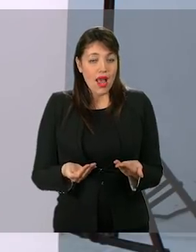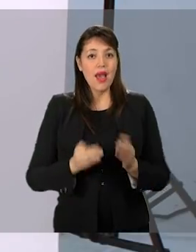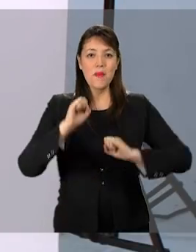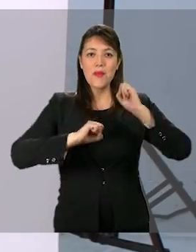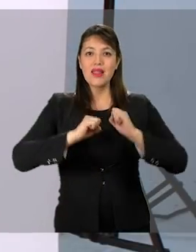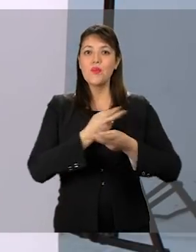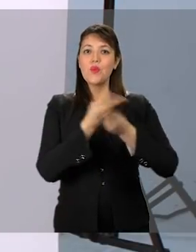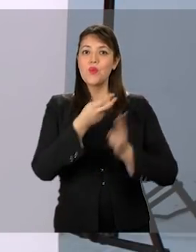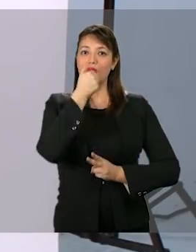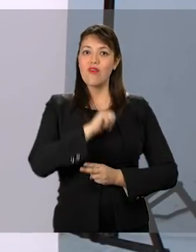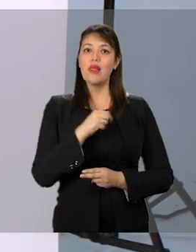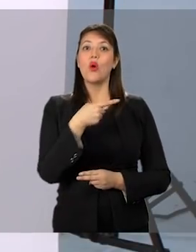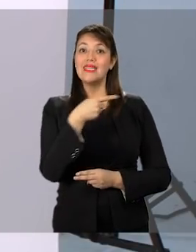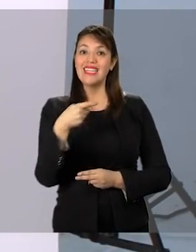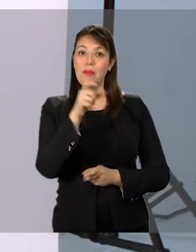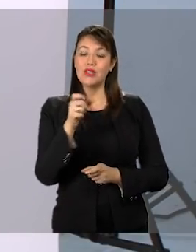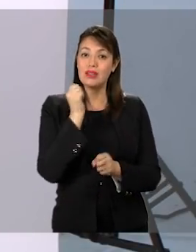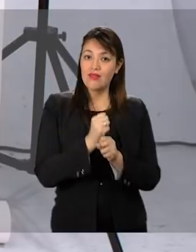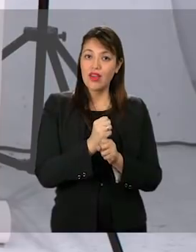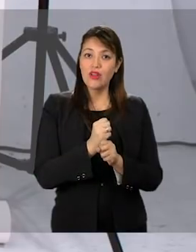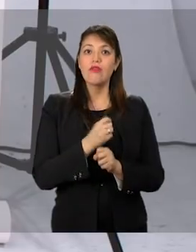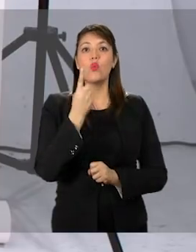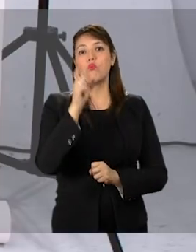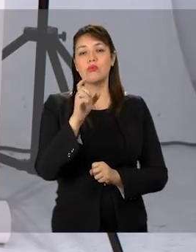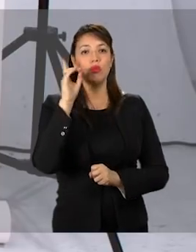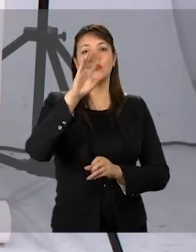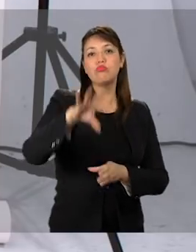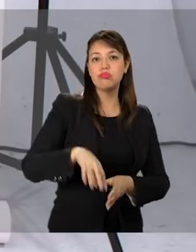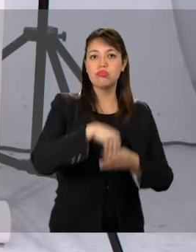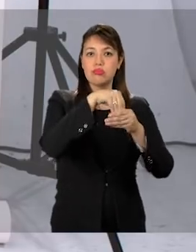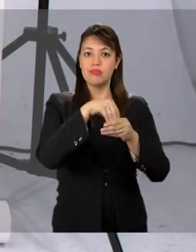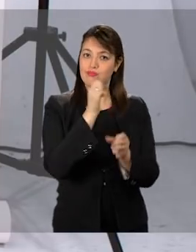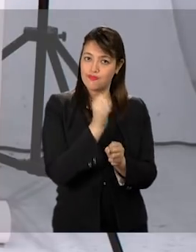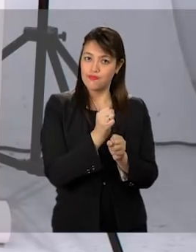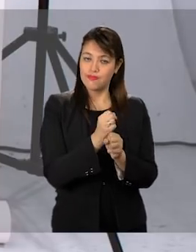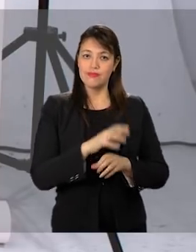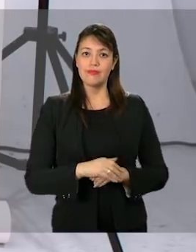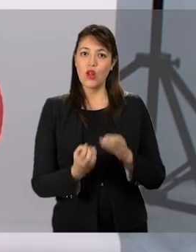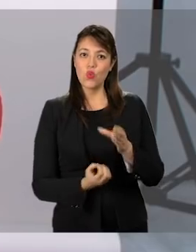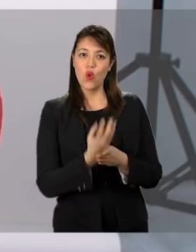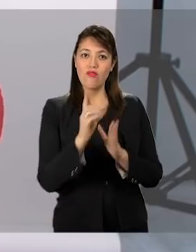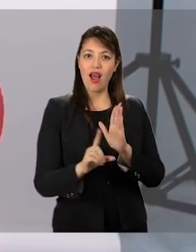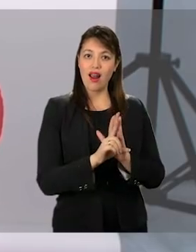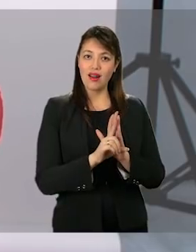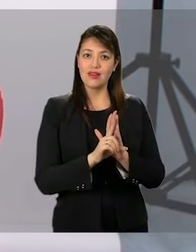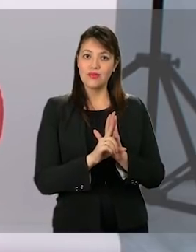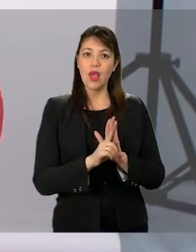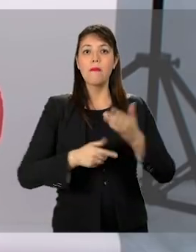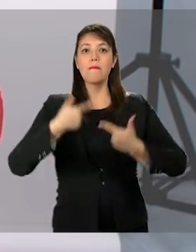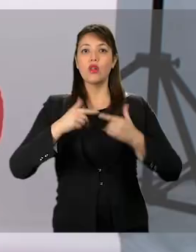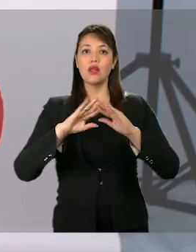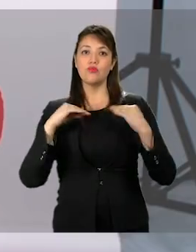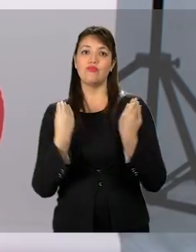cada empresa pública y privada por cada 100 trabajadores deberá contar con al menos una persona con discapacidad. La nueva ley de inclusión laboral